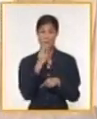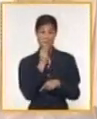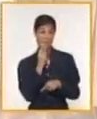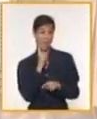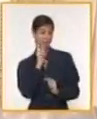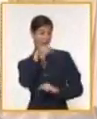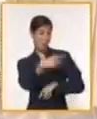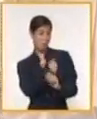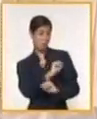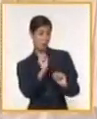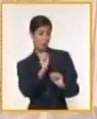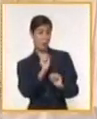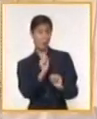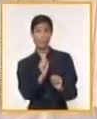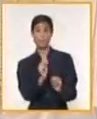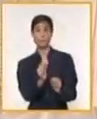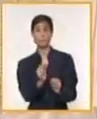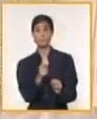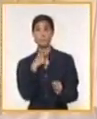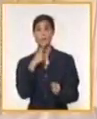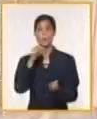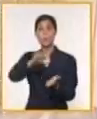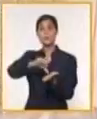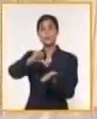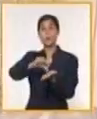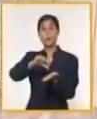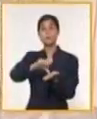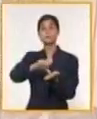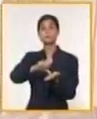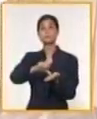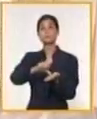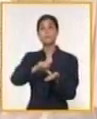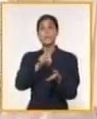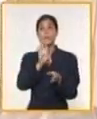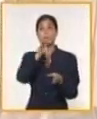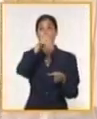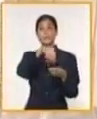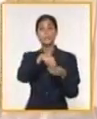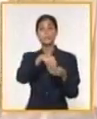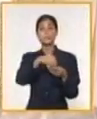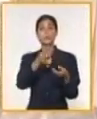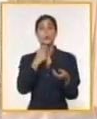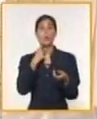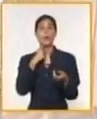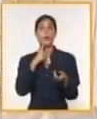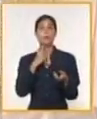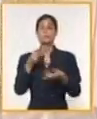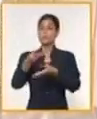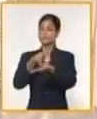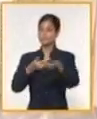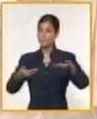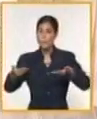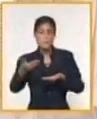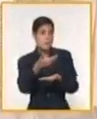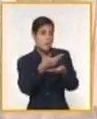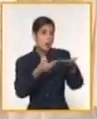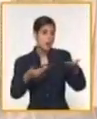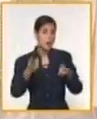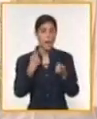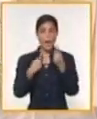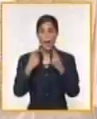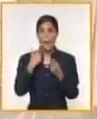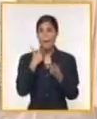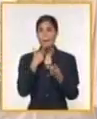Irán, Organización Internacional de Energía Atómica, conversó, llegó a un arreglo, pero entonces ahora